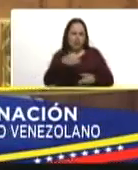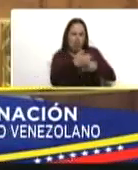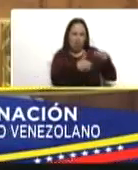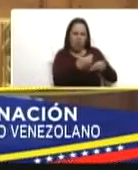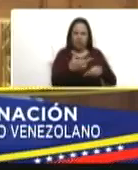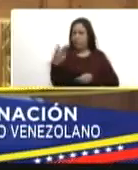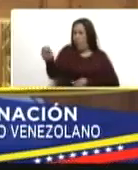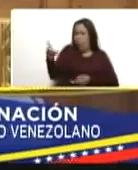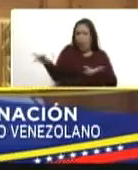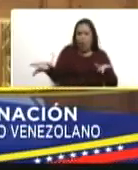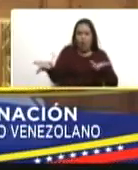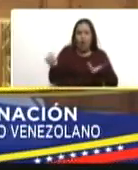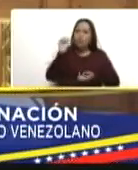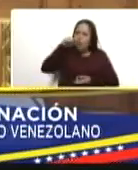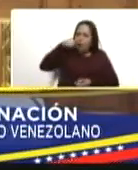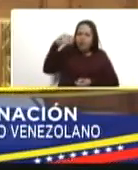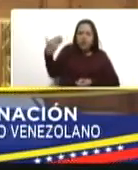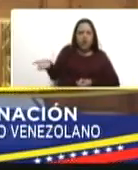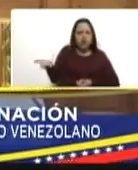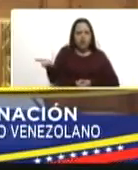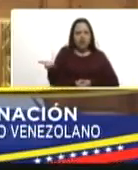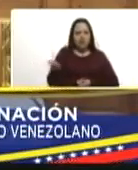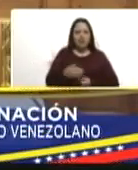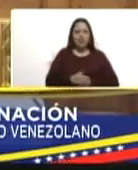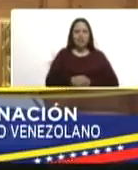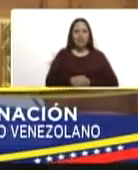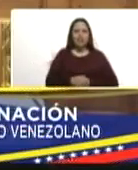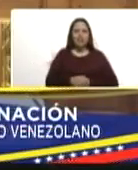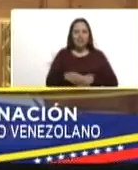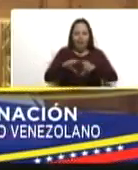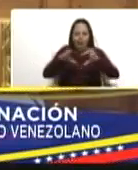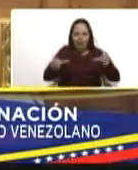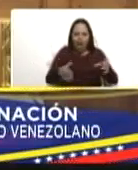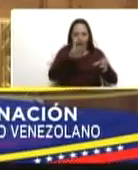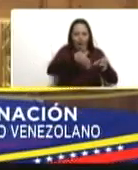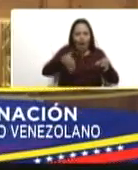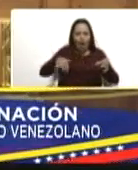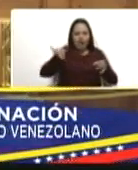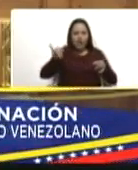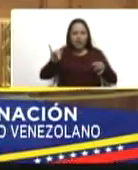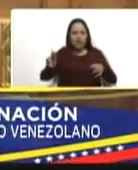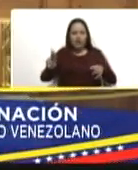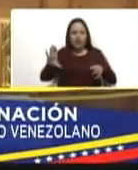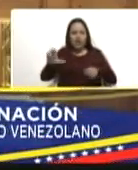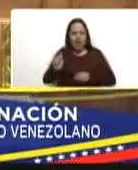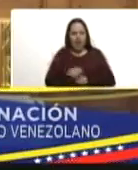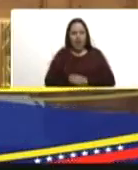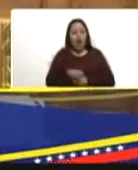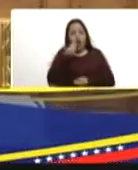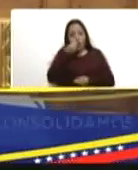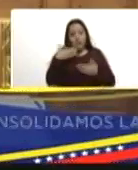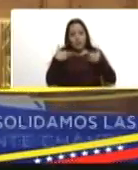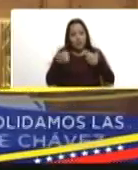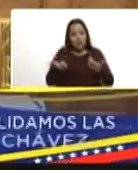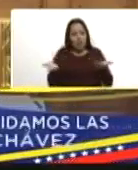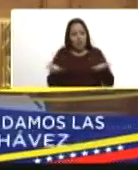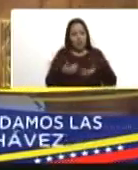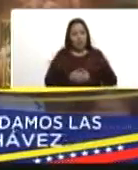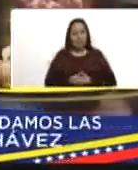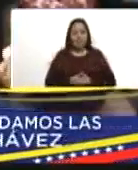no pollito una yuquita comer sano